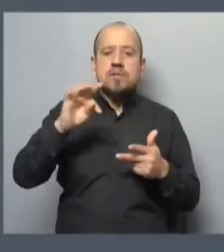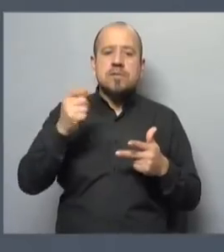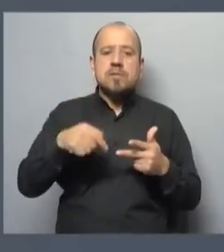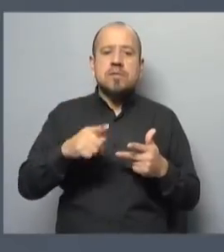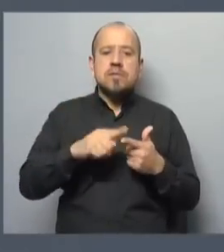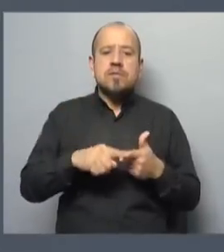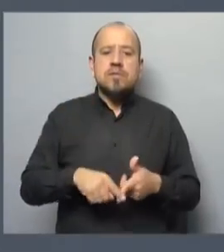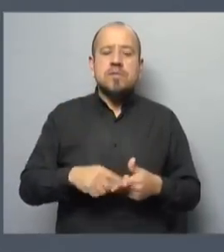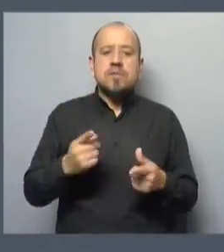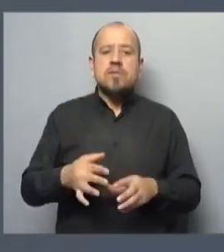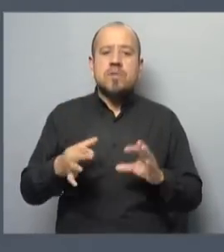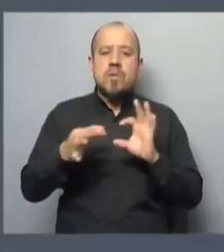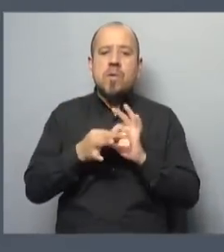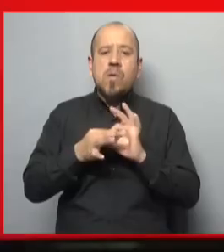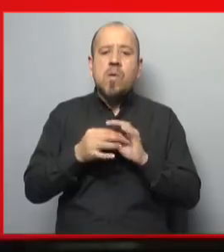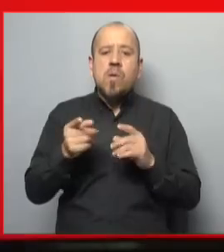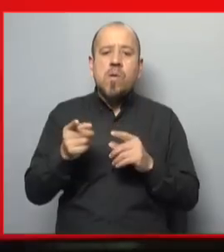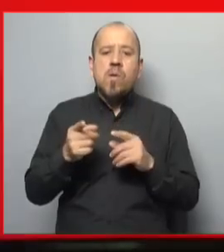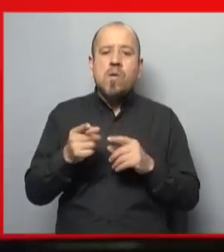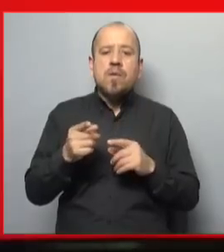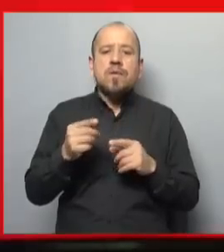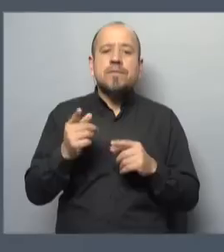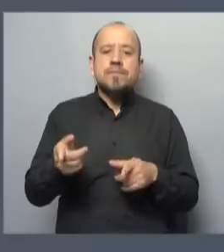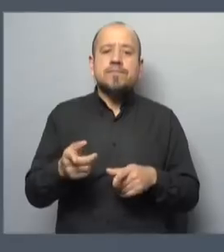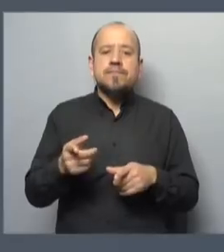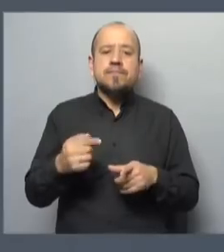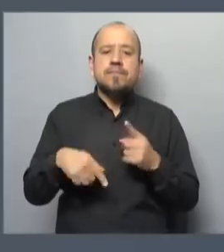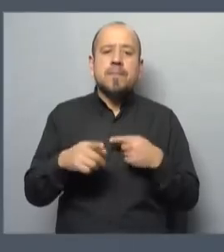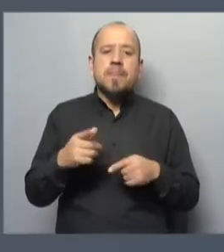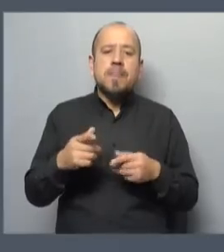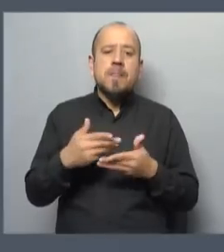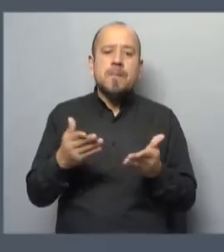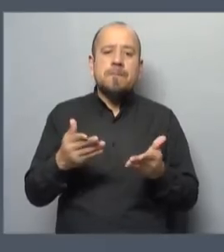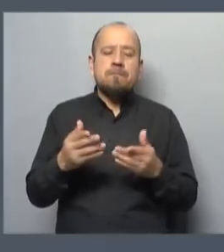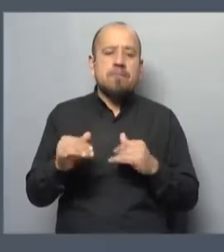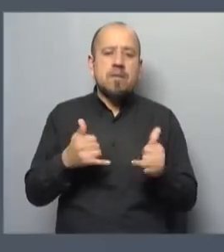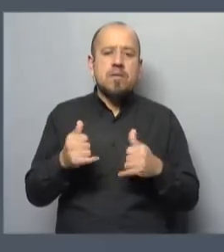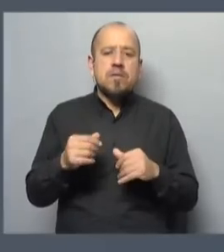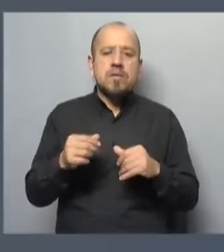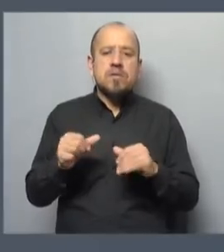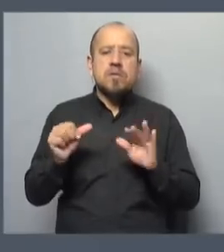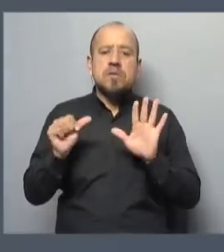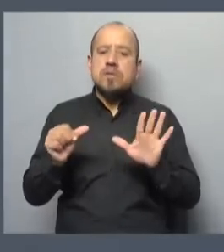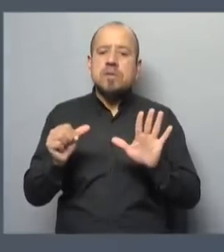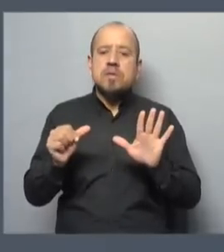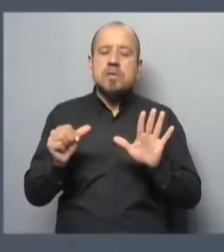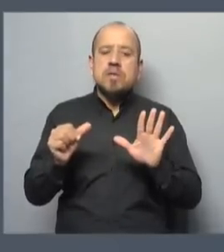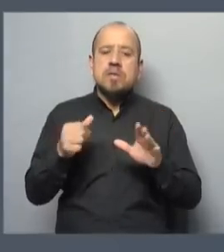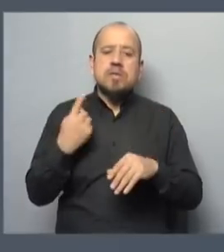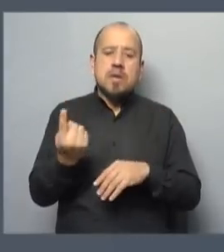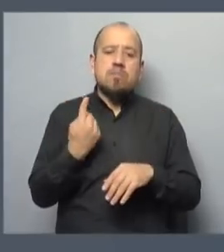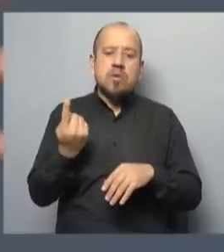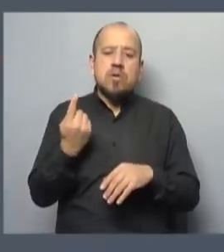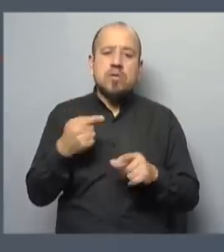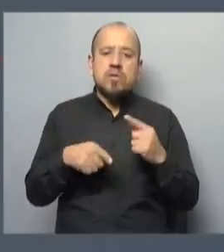nos une también una relación con martín carlos es como un padre político para mi hijo en cerca de ocho temporadas con él como si sea